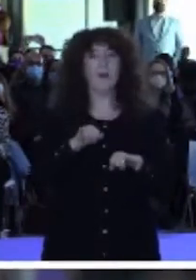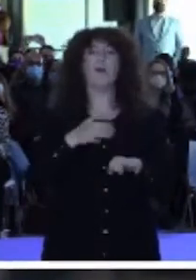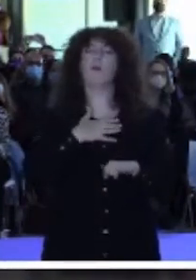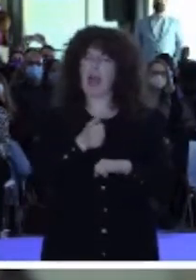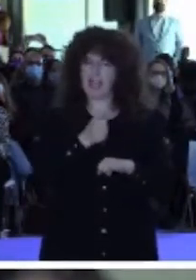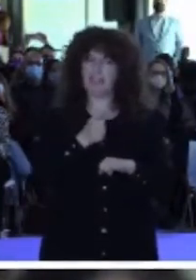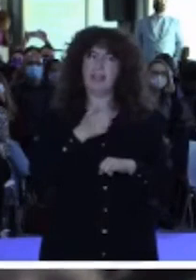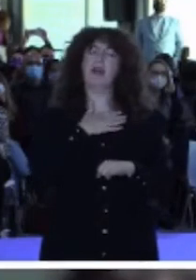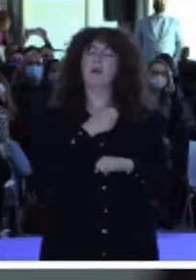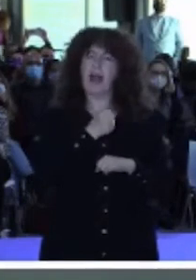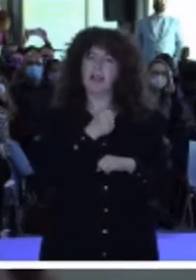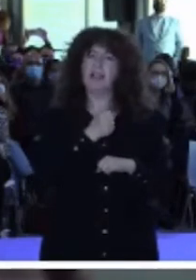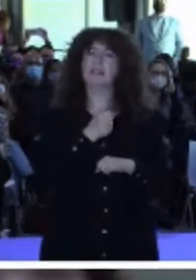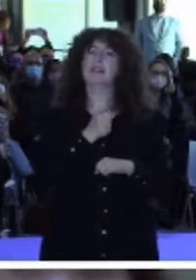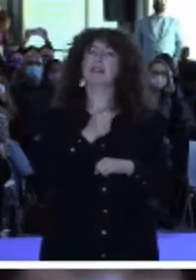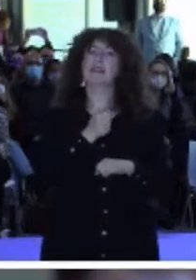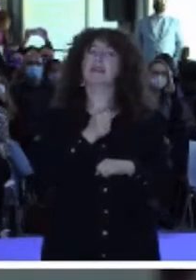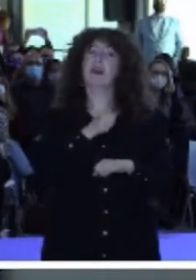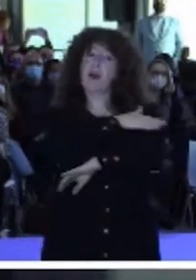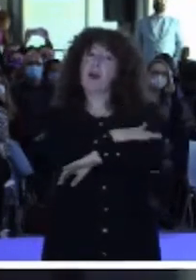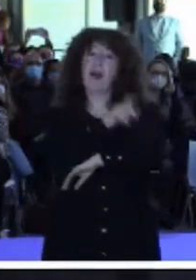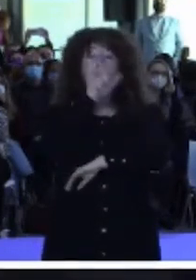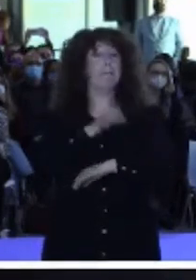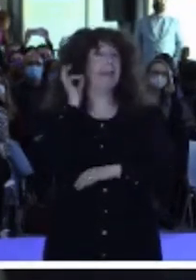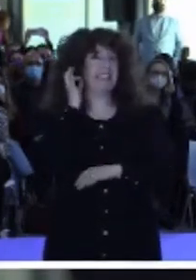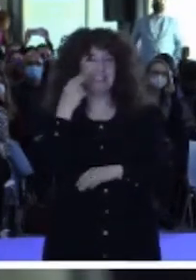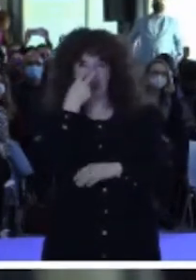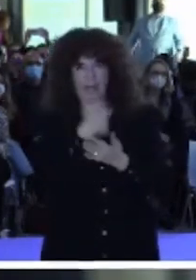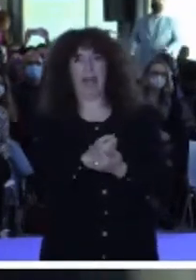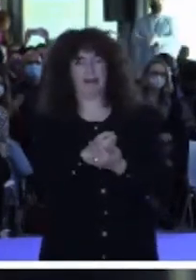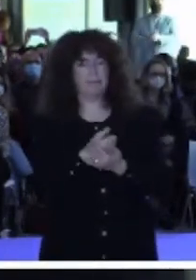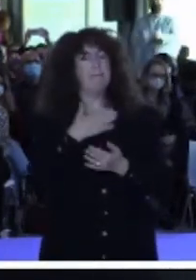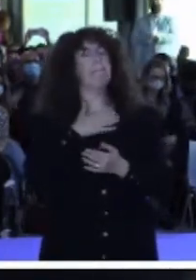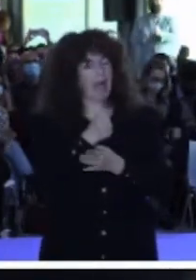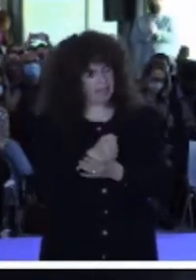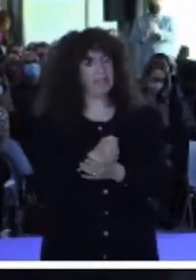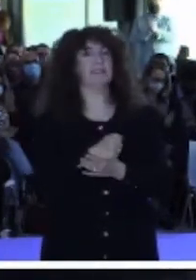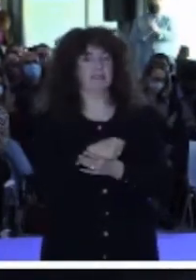Qué valiente ha sido, ministra Belarra, qué valiente ha sido.